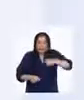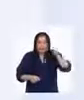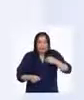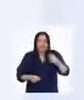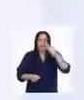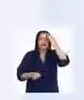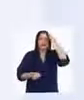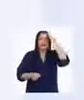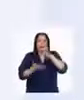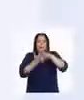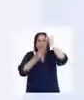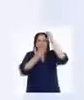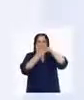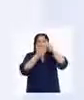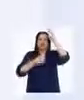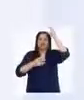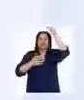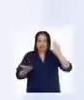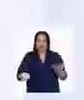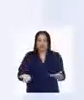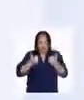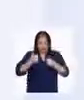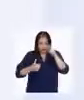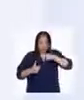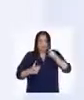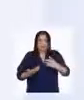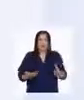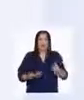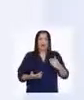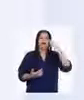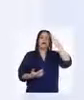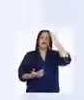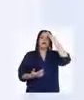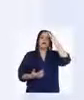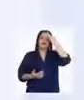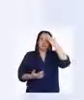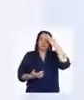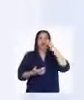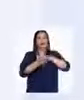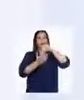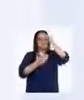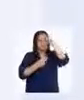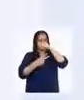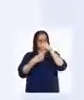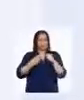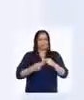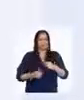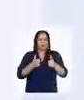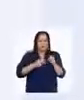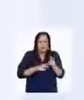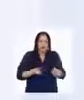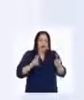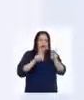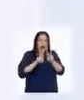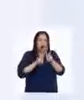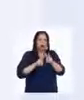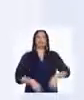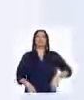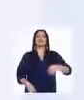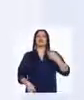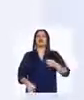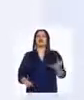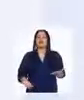necesidad de saber y aprender. Su necesidad, saber y aprender. Valor, la